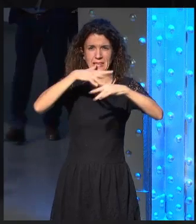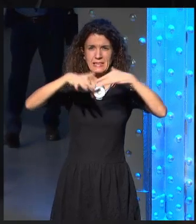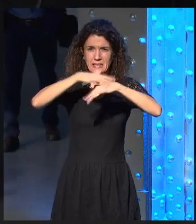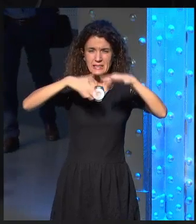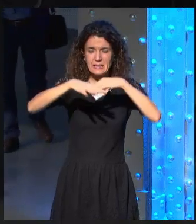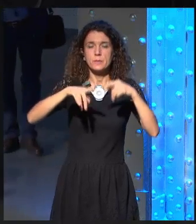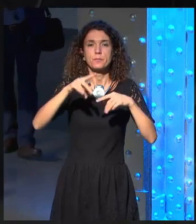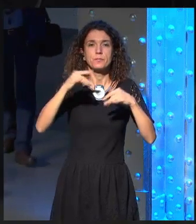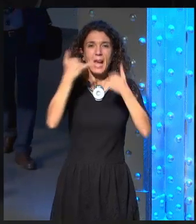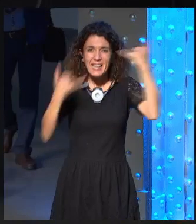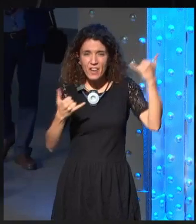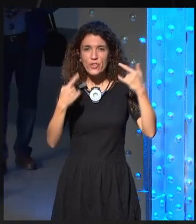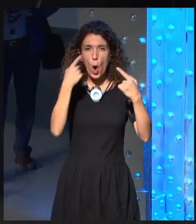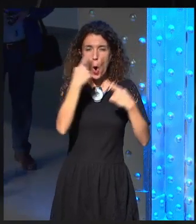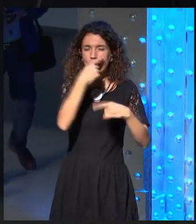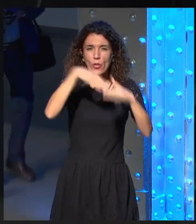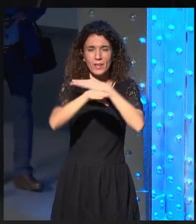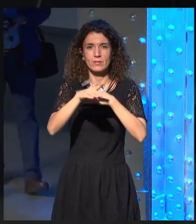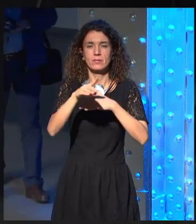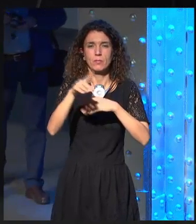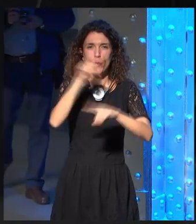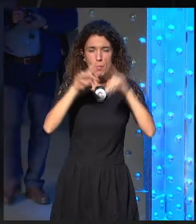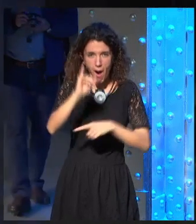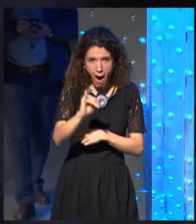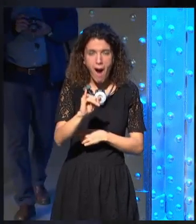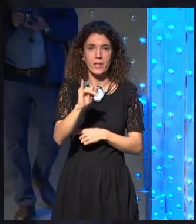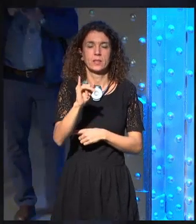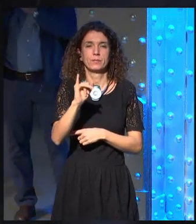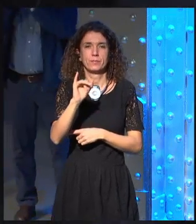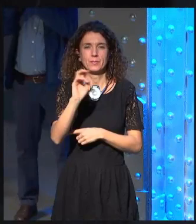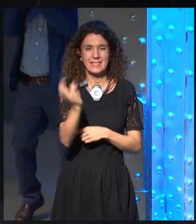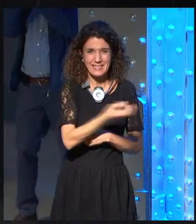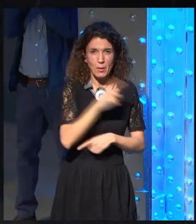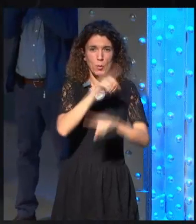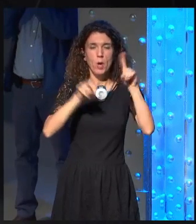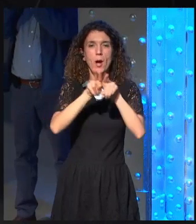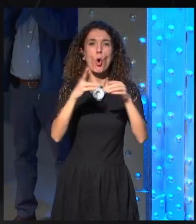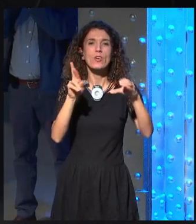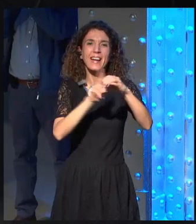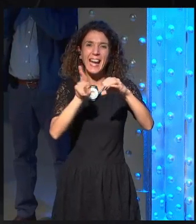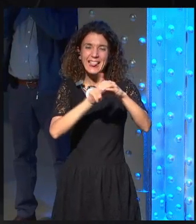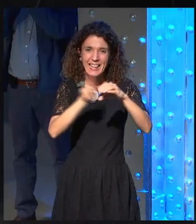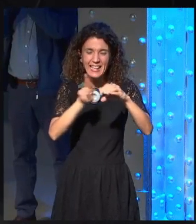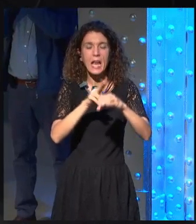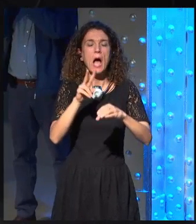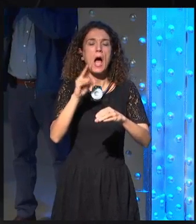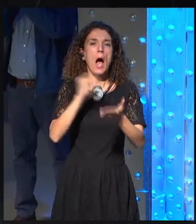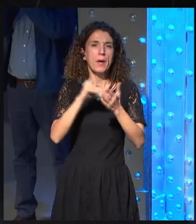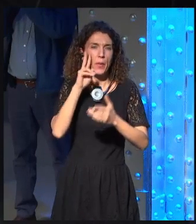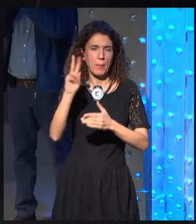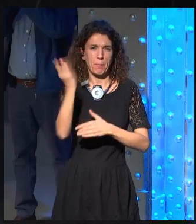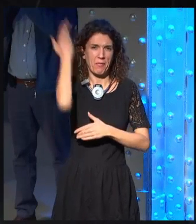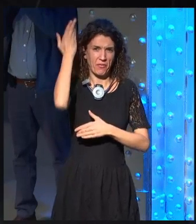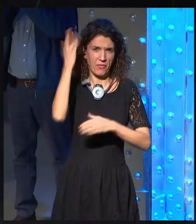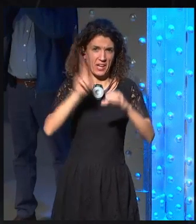ópticos, tienen problemas coroidales, tienen problemas con la retina. A veces esta retina se ve dañada y